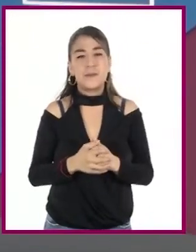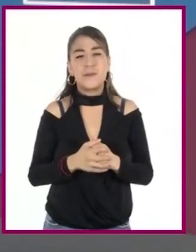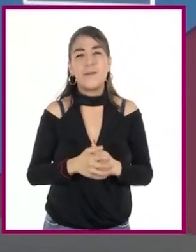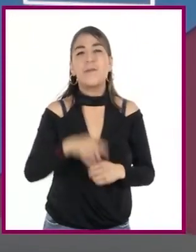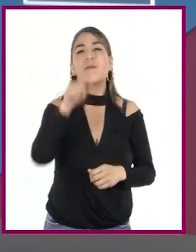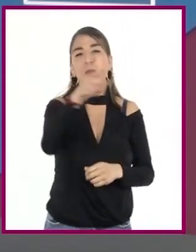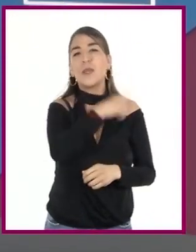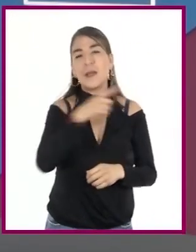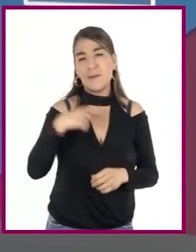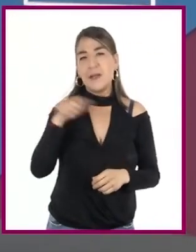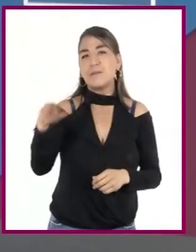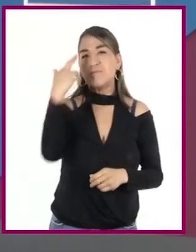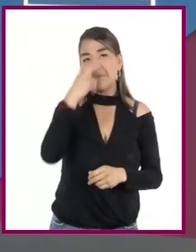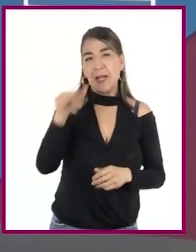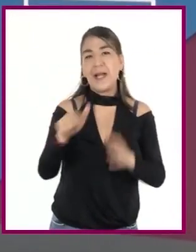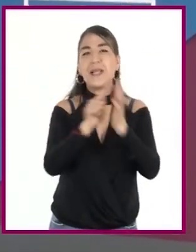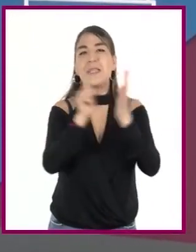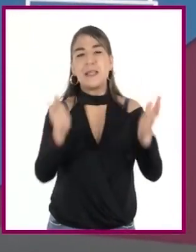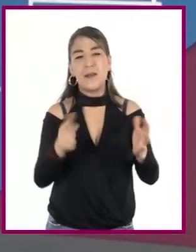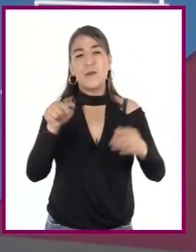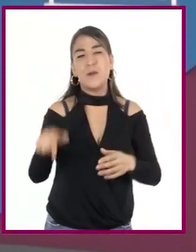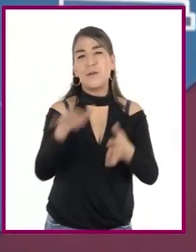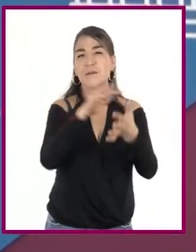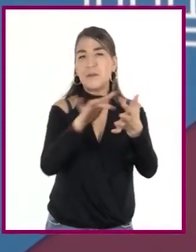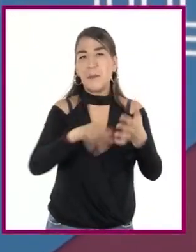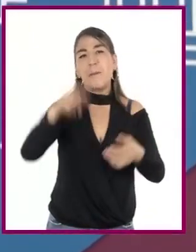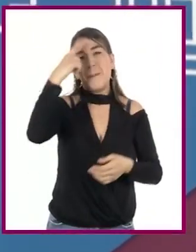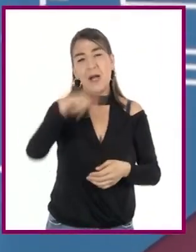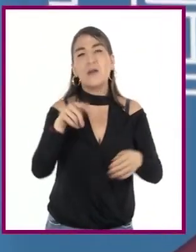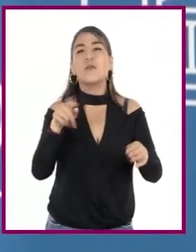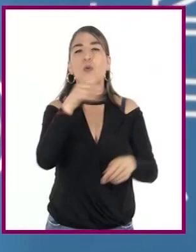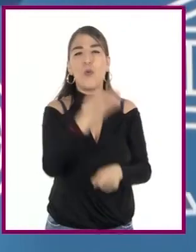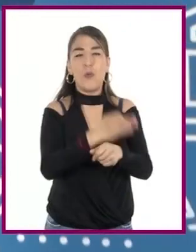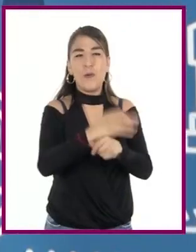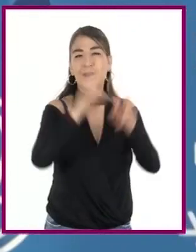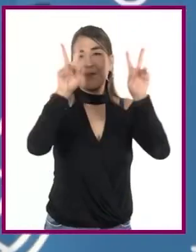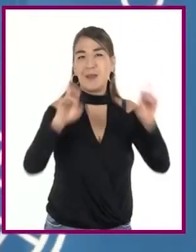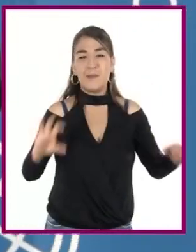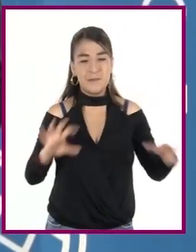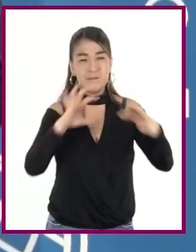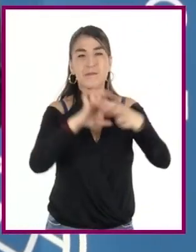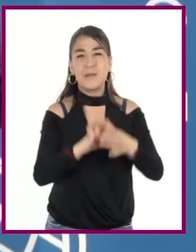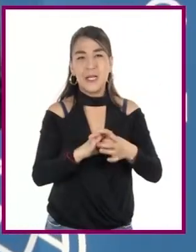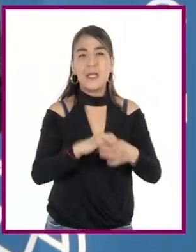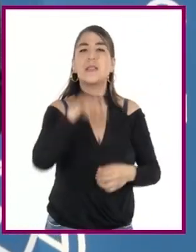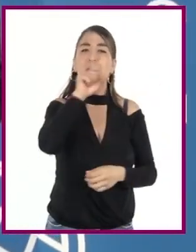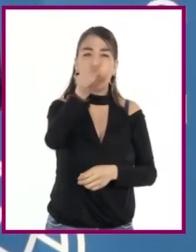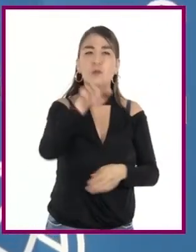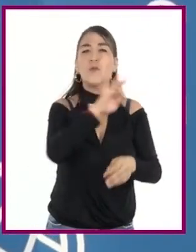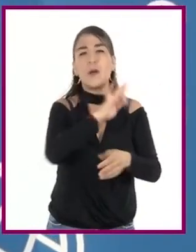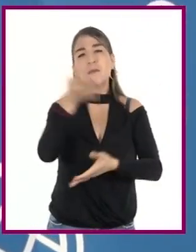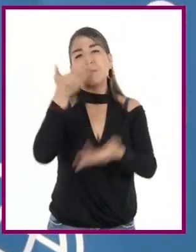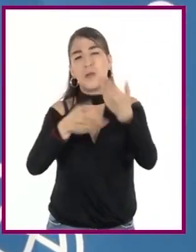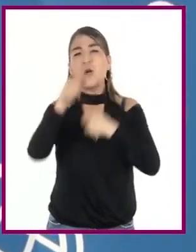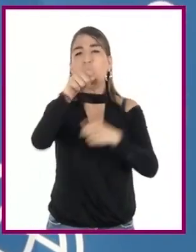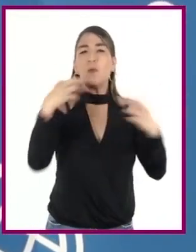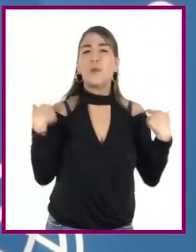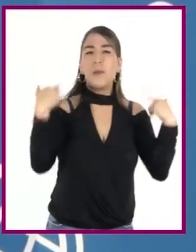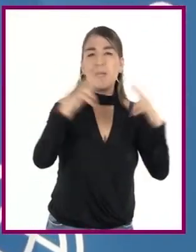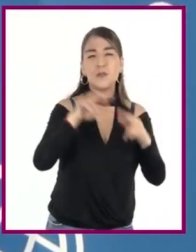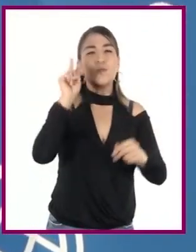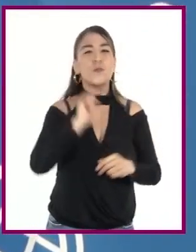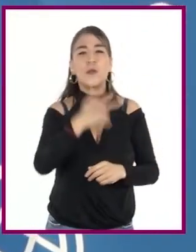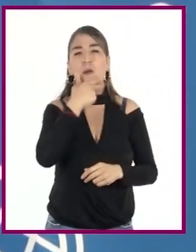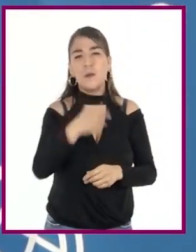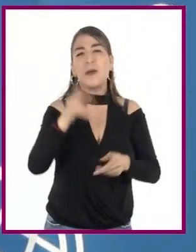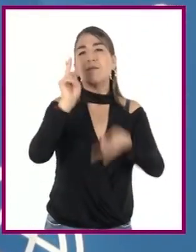Recuerden revisar su libro de texto para complementar el tema visto en esta sesión y comentar con su profesora o